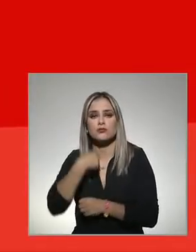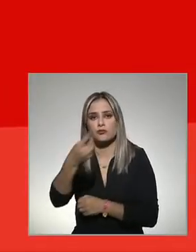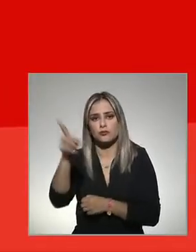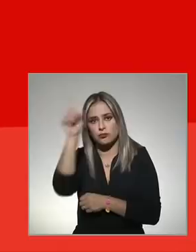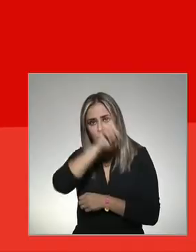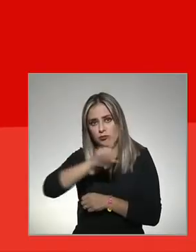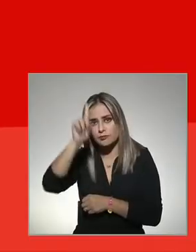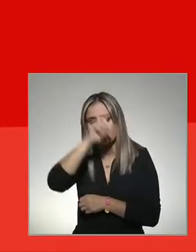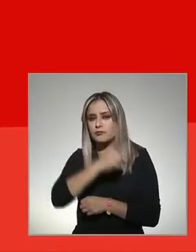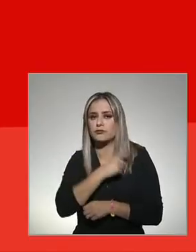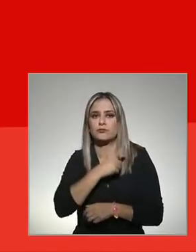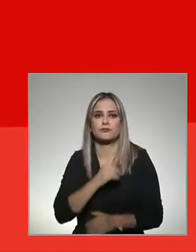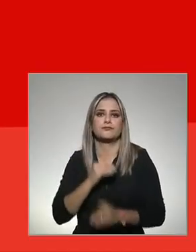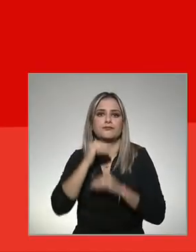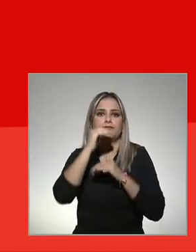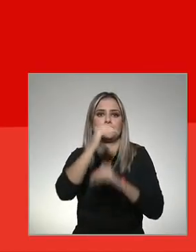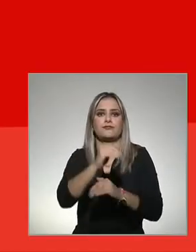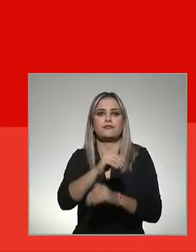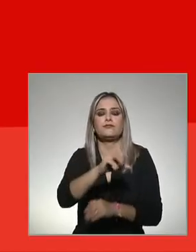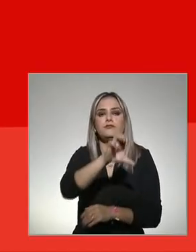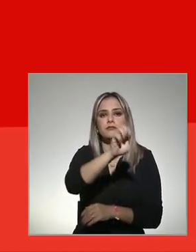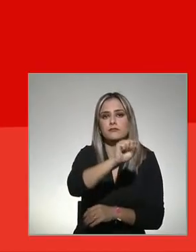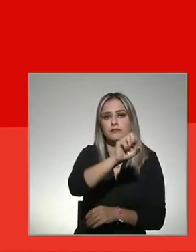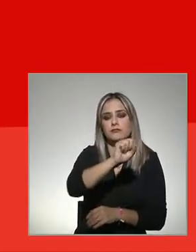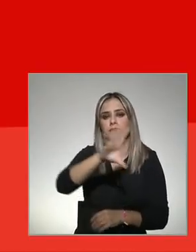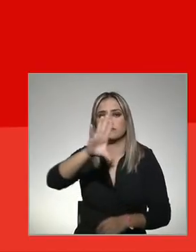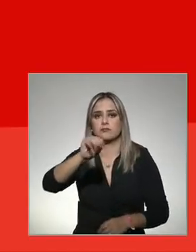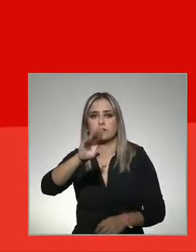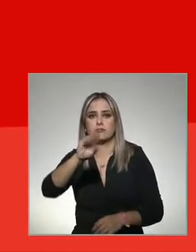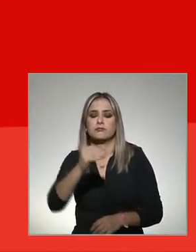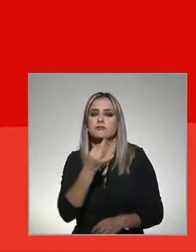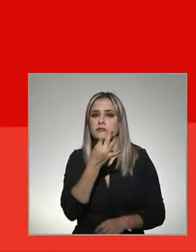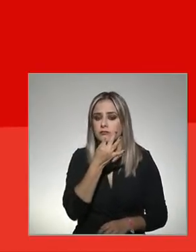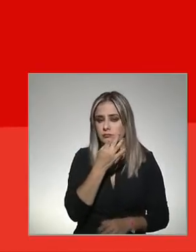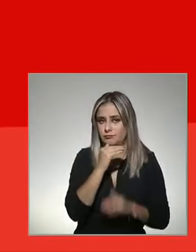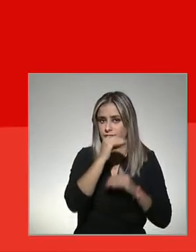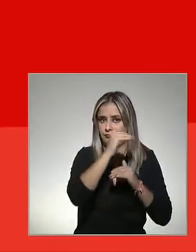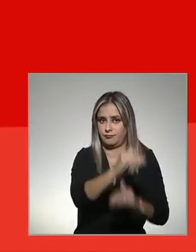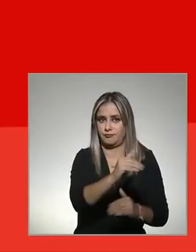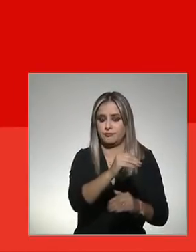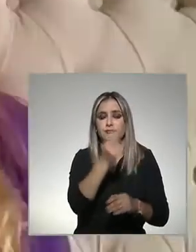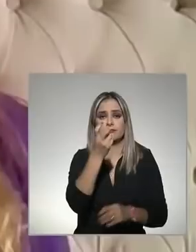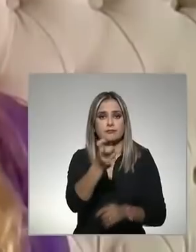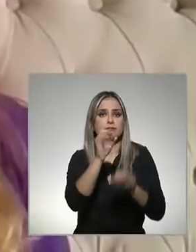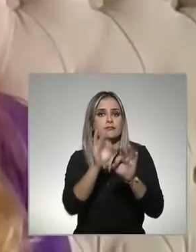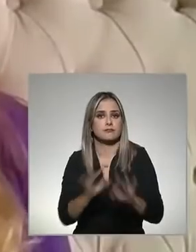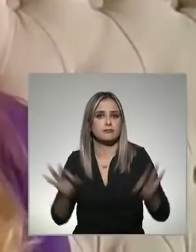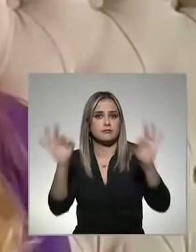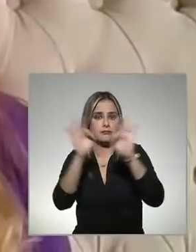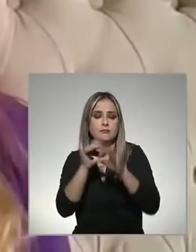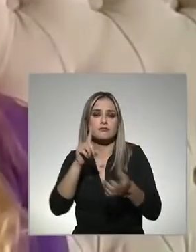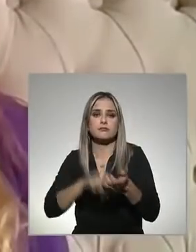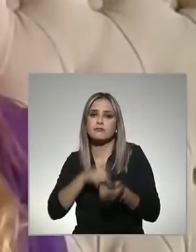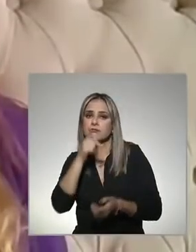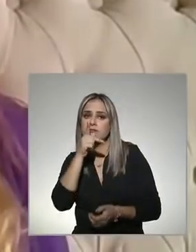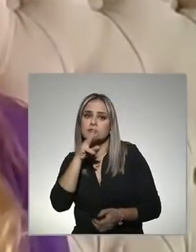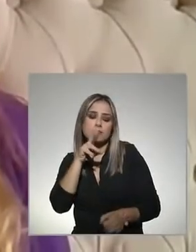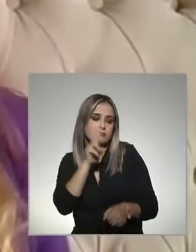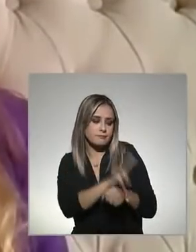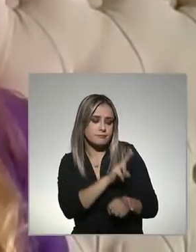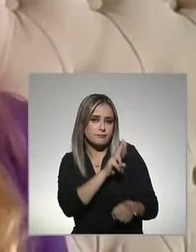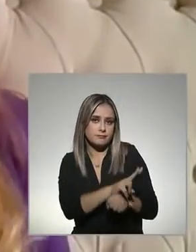que sea solamente entre 60 o 90 minutos. Esto es muy importante que sea bajo supervisión de un